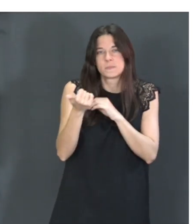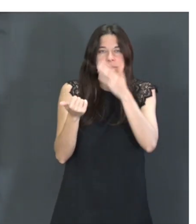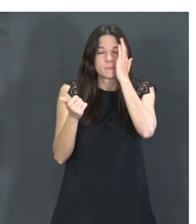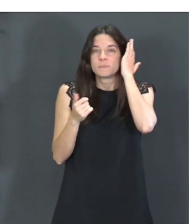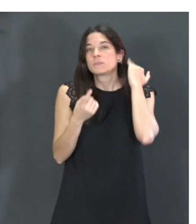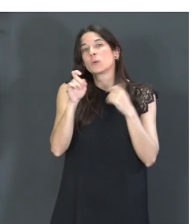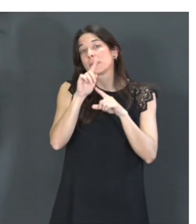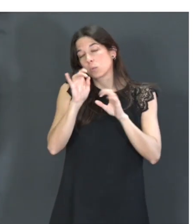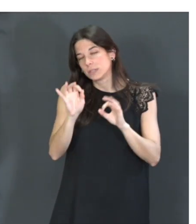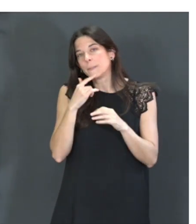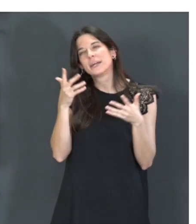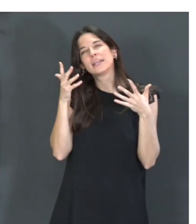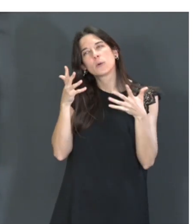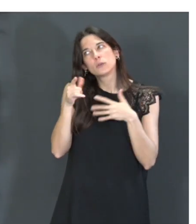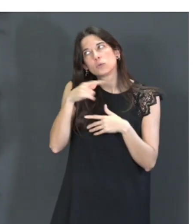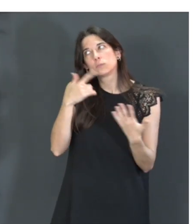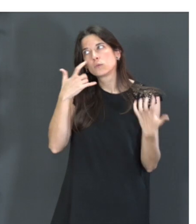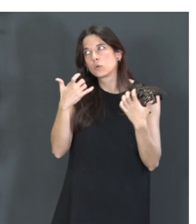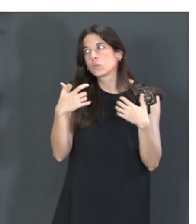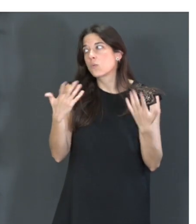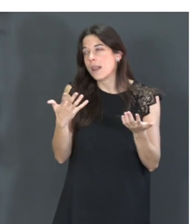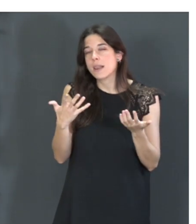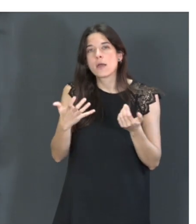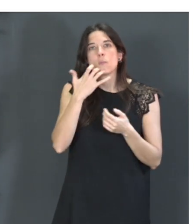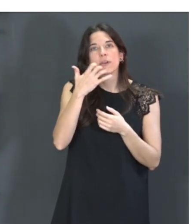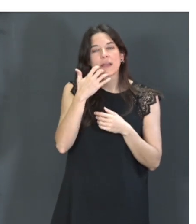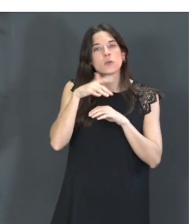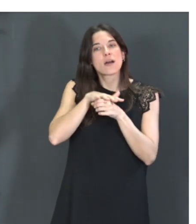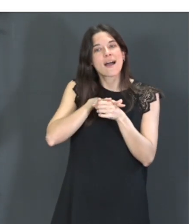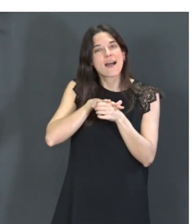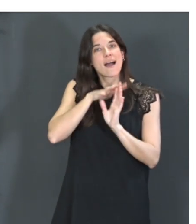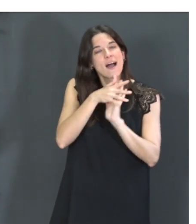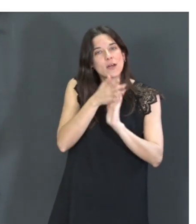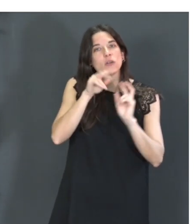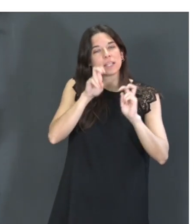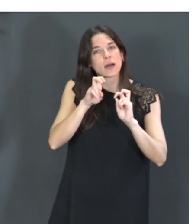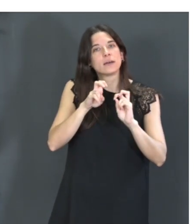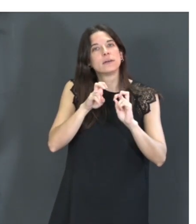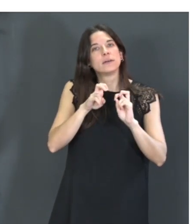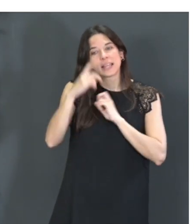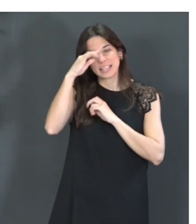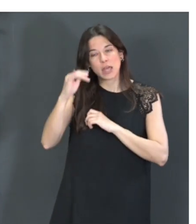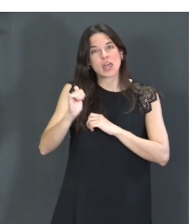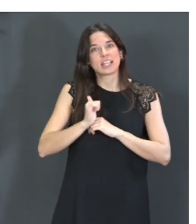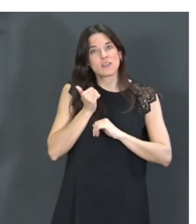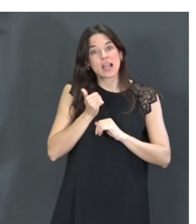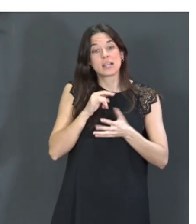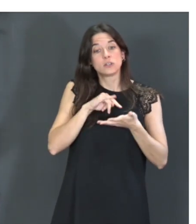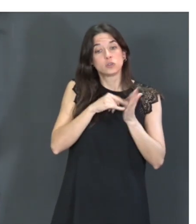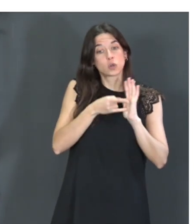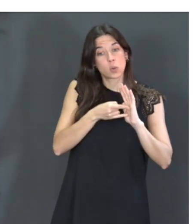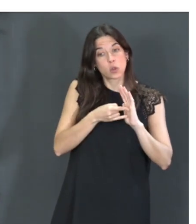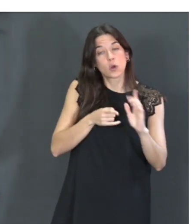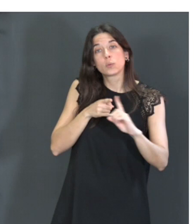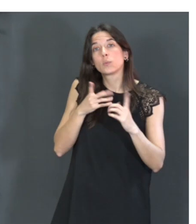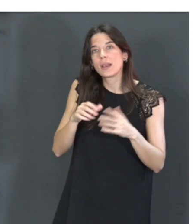¿qué recomendaciones puedes destacar a la hora de implementar soluciones de inteligencia artificial que sean útiles para